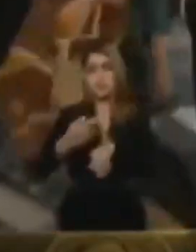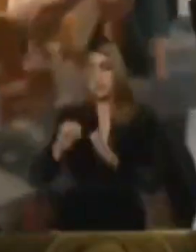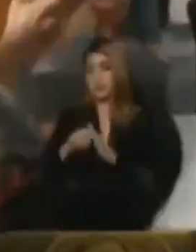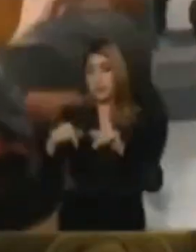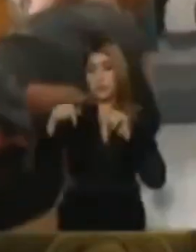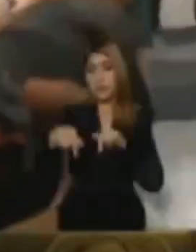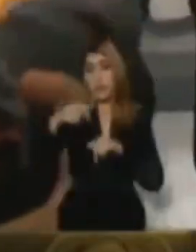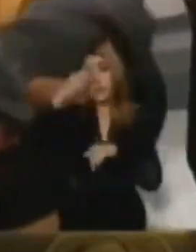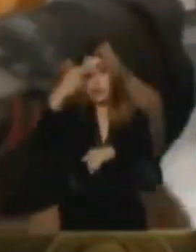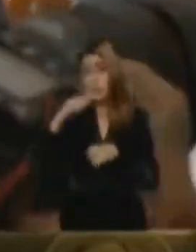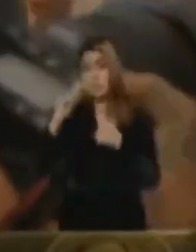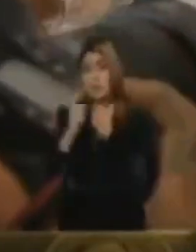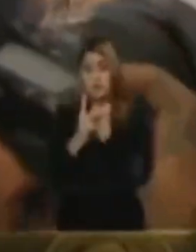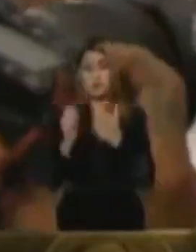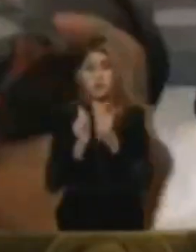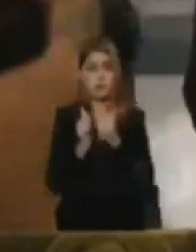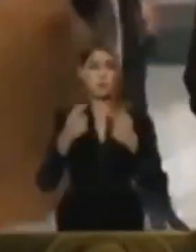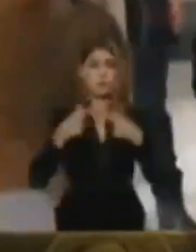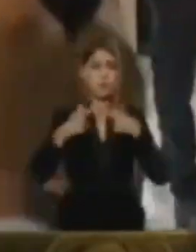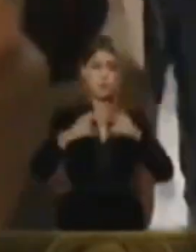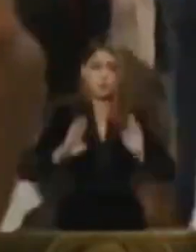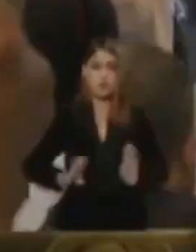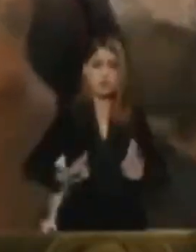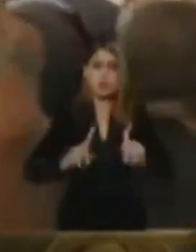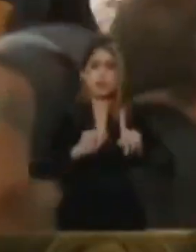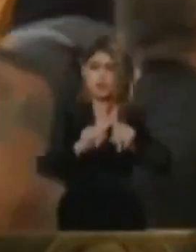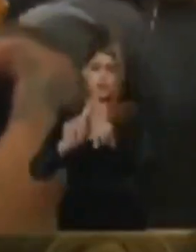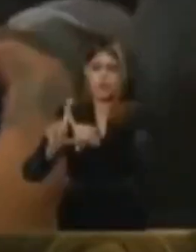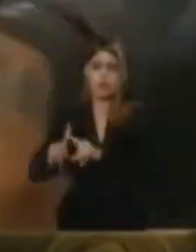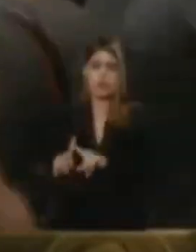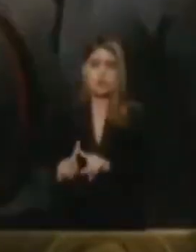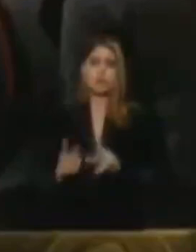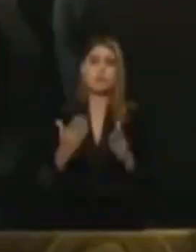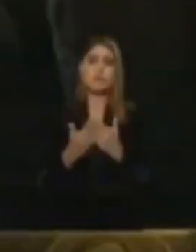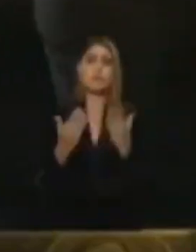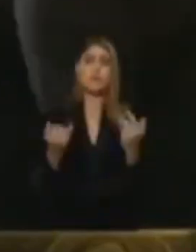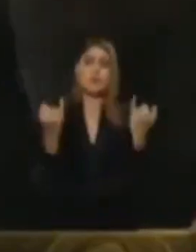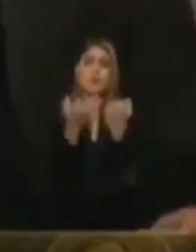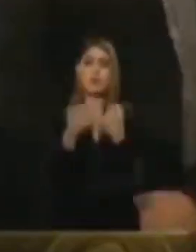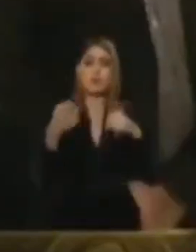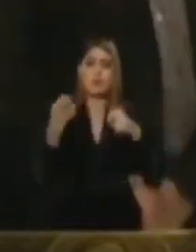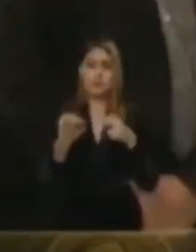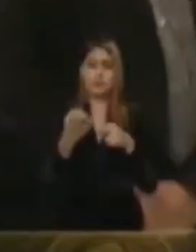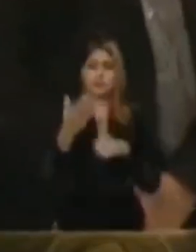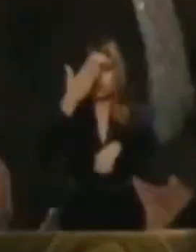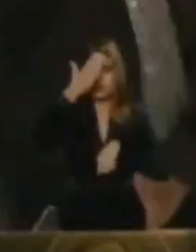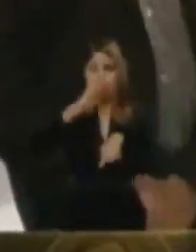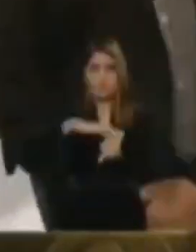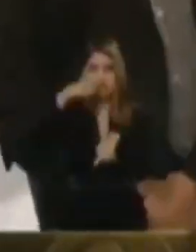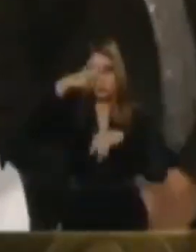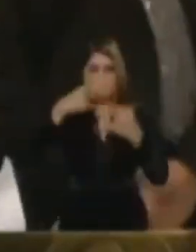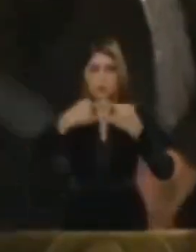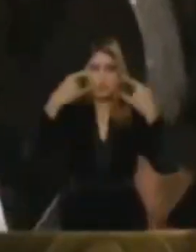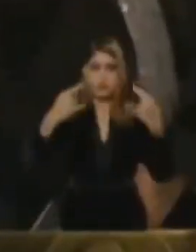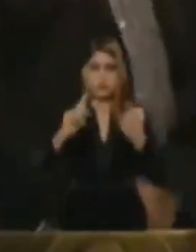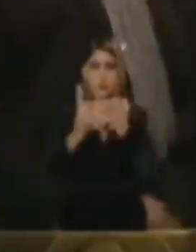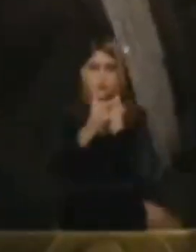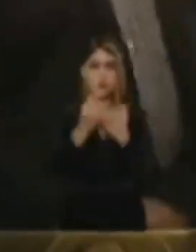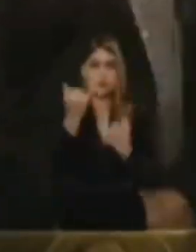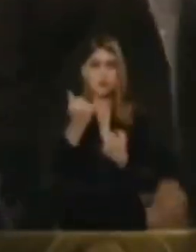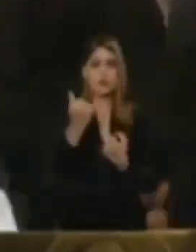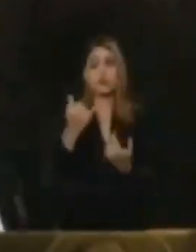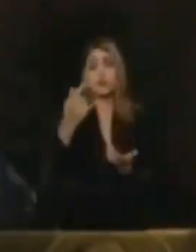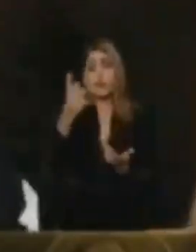duda también estará formando parte de lo que será la historia de nuestro país y de la televisión